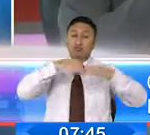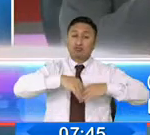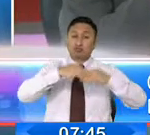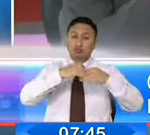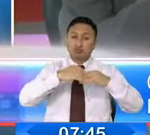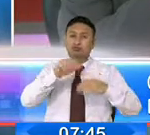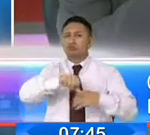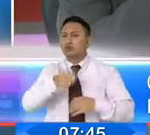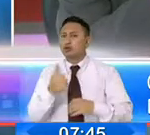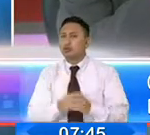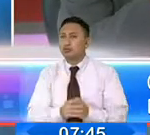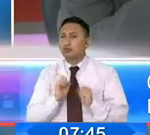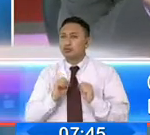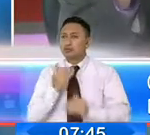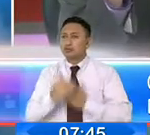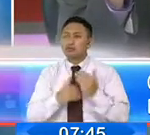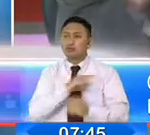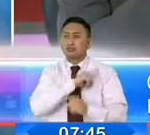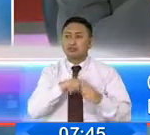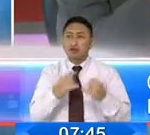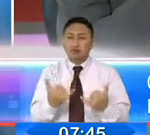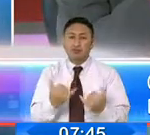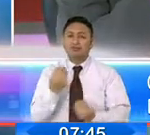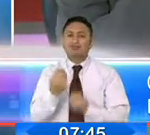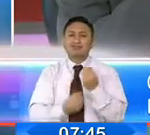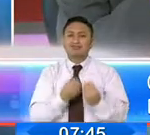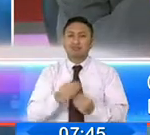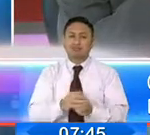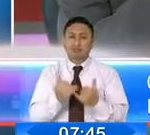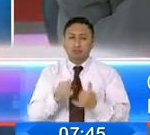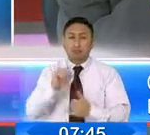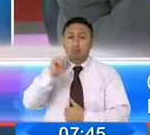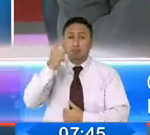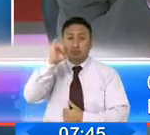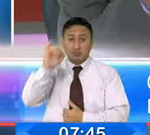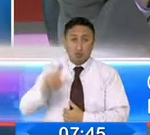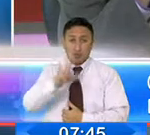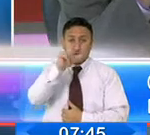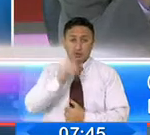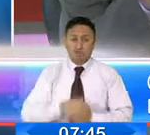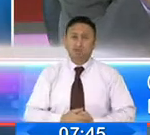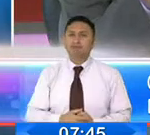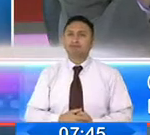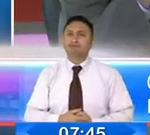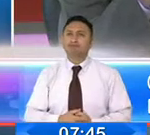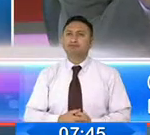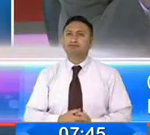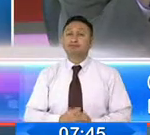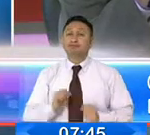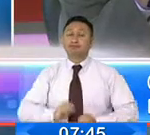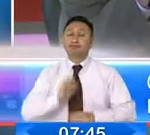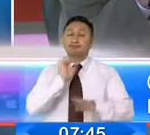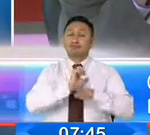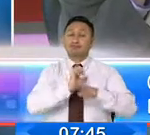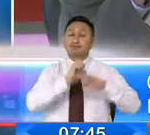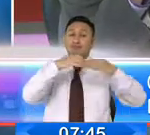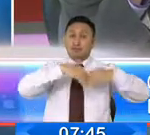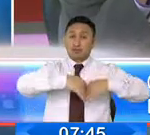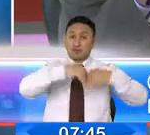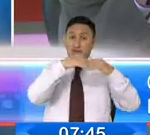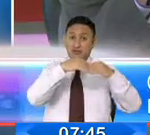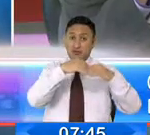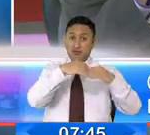¿Qué resultados ha dado hasta esta hora, ahora que estamos en 1 de julio, ministro? Mire, en Reactívate Ecuador hemos